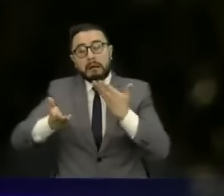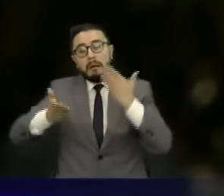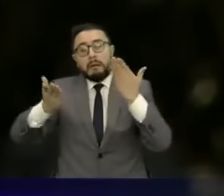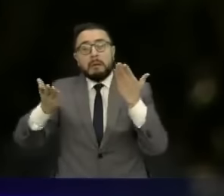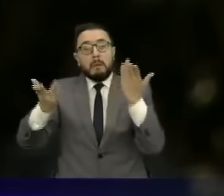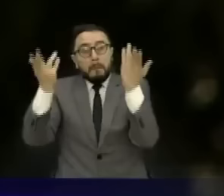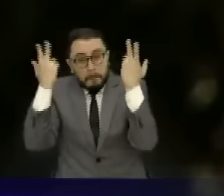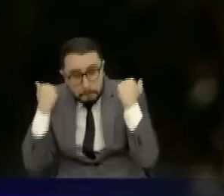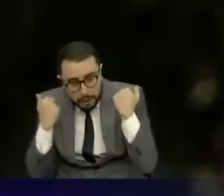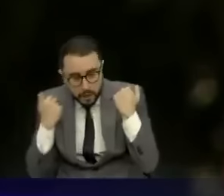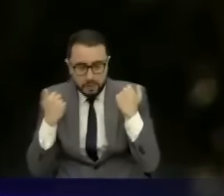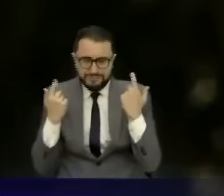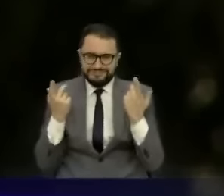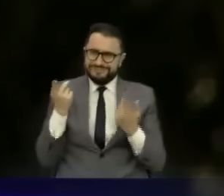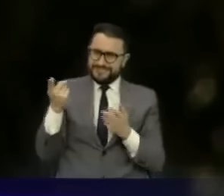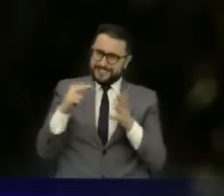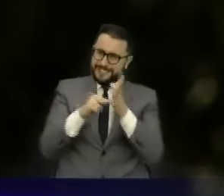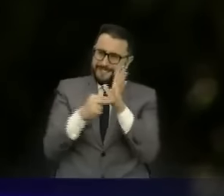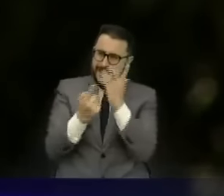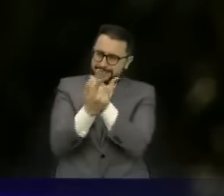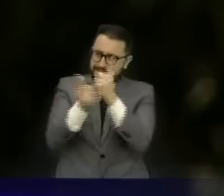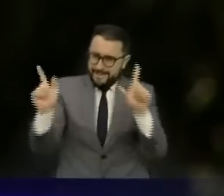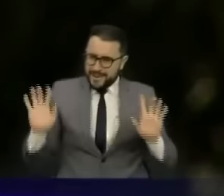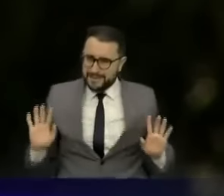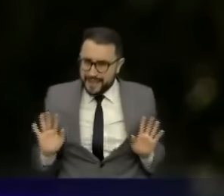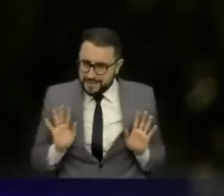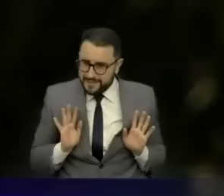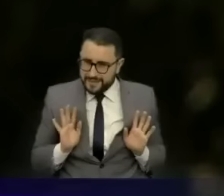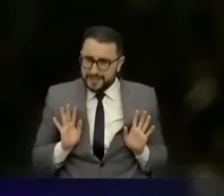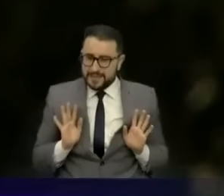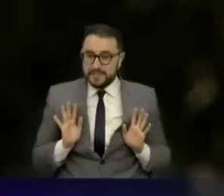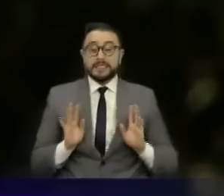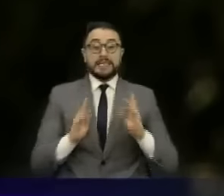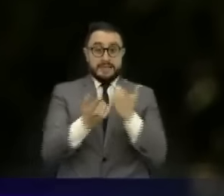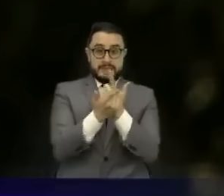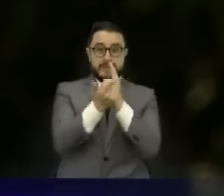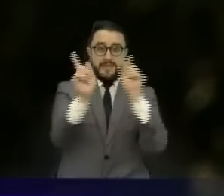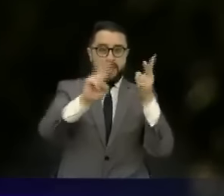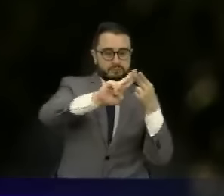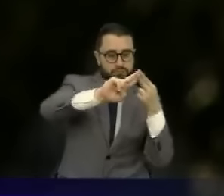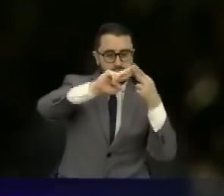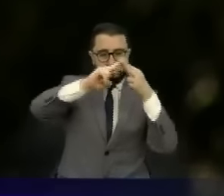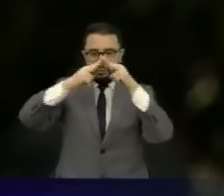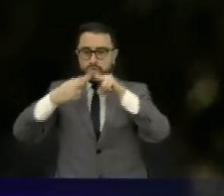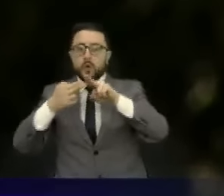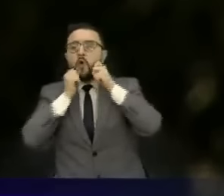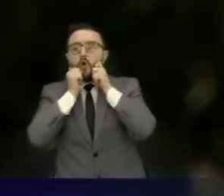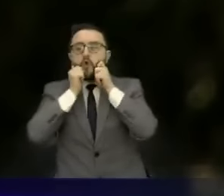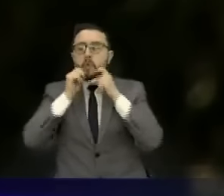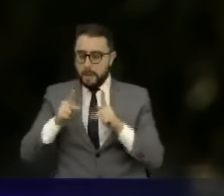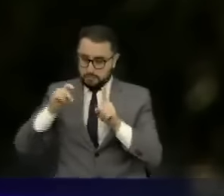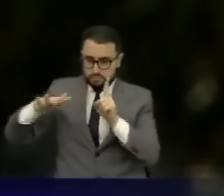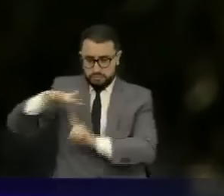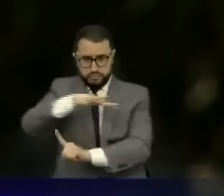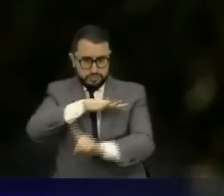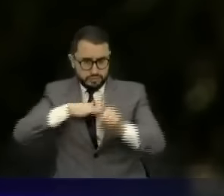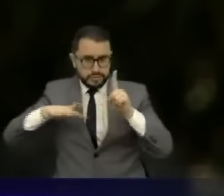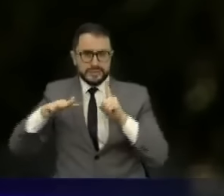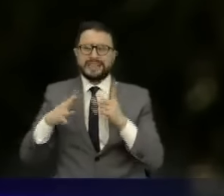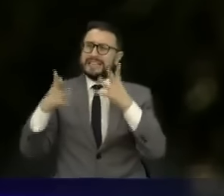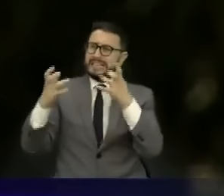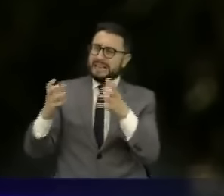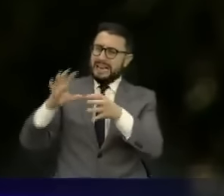¿Era ese el sentido de la libertad? La libertad estaba ligada a la condición humana de quitarse